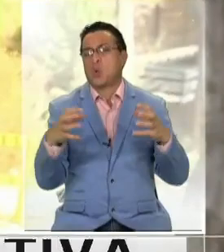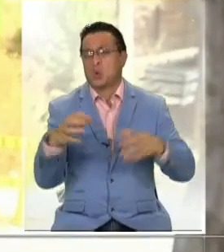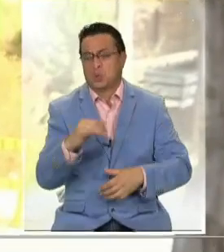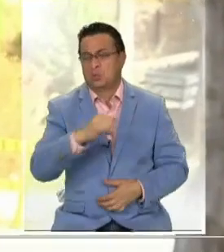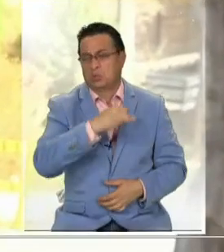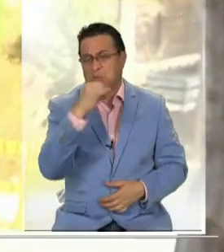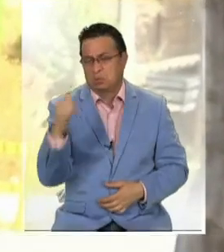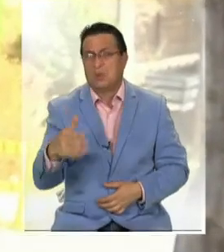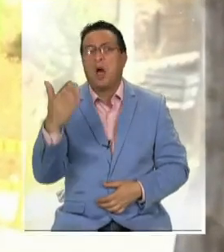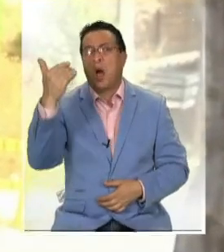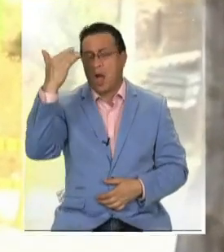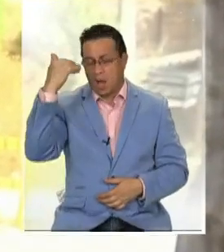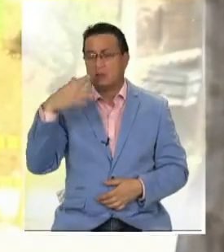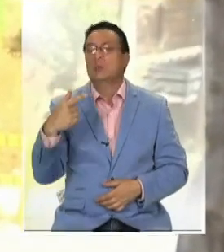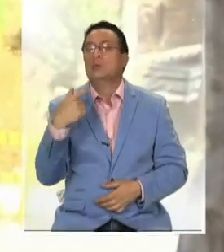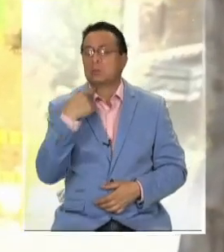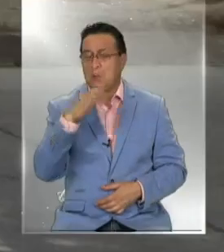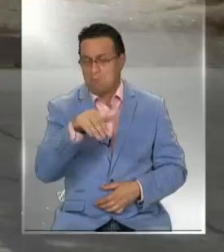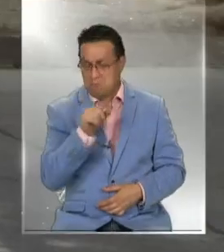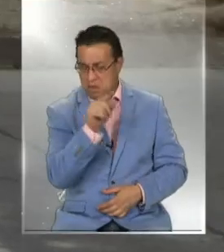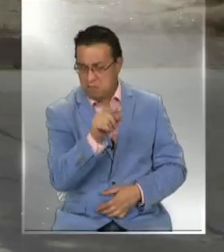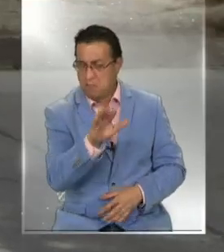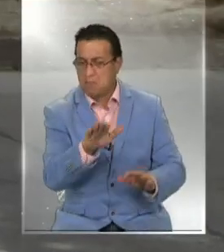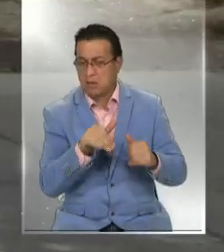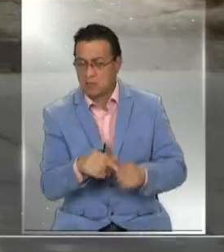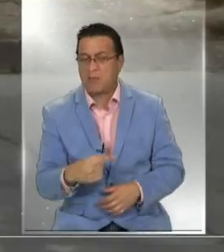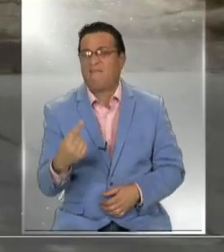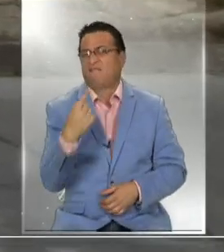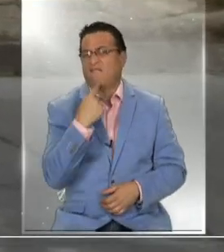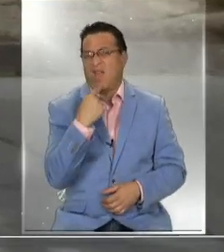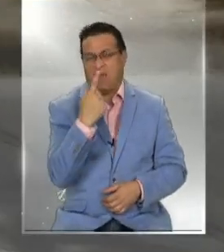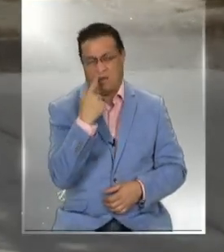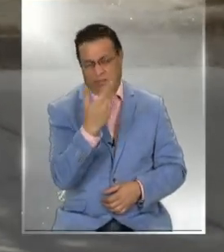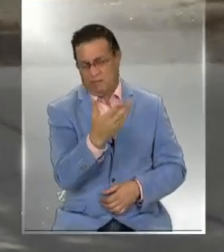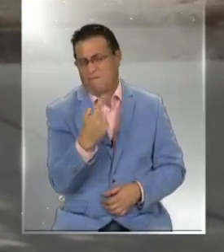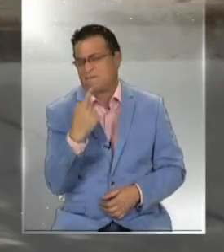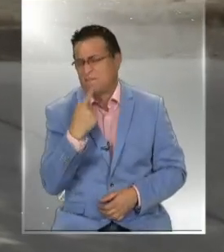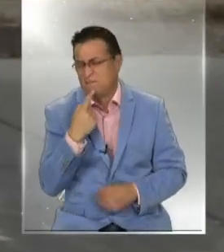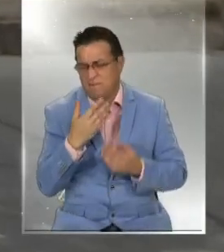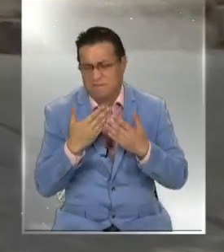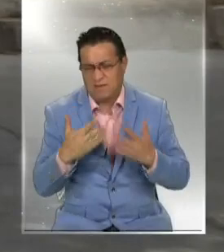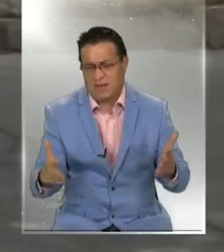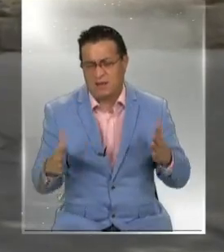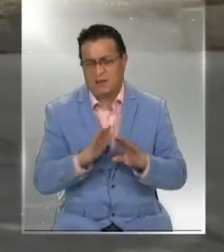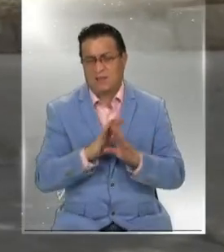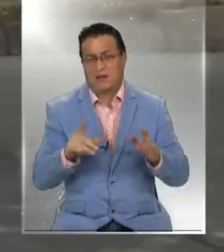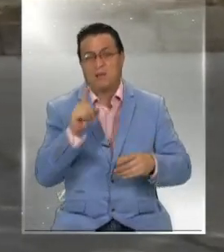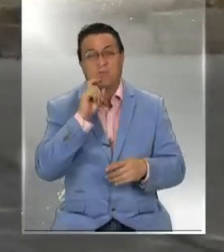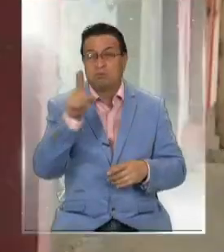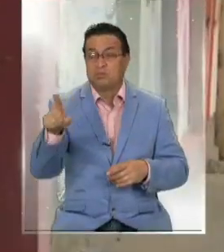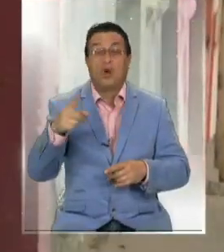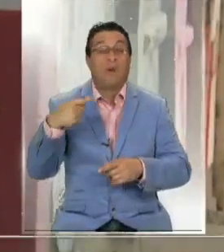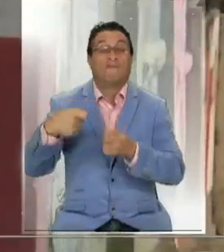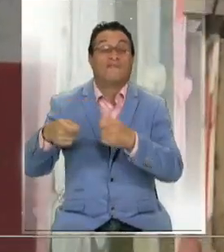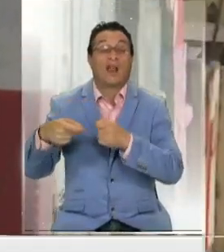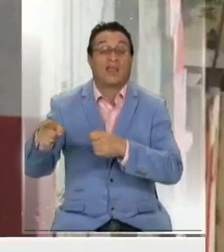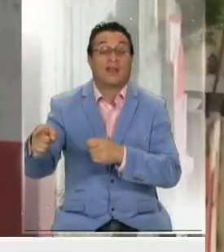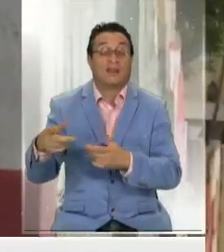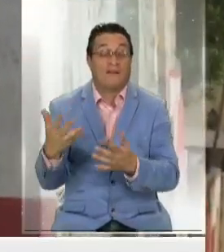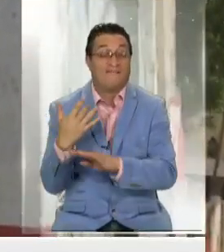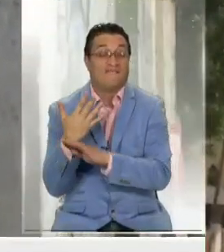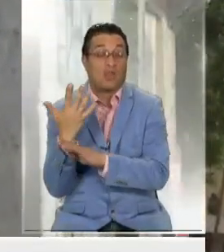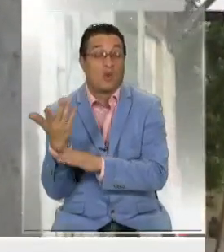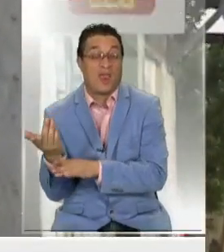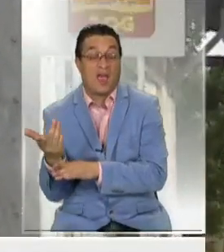había ocurrido otro accidente con él. Es feo lo que hizo el caballero ese, no sé quién será el de ahí de la verdulería. El hombre